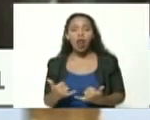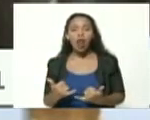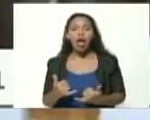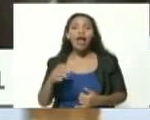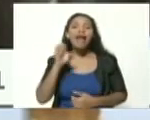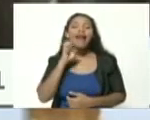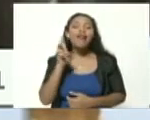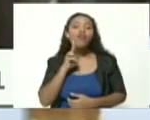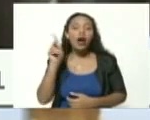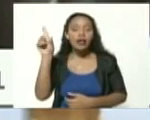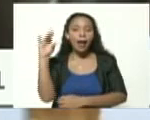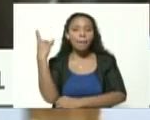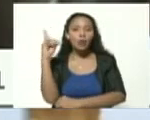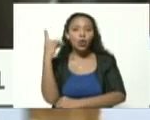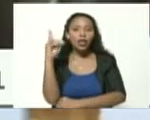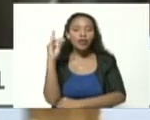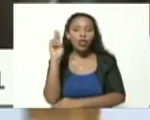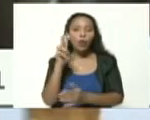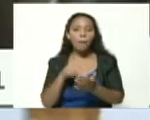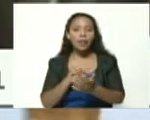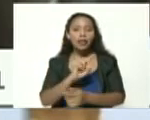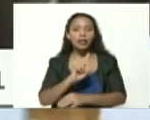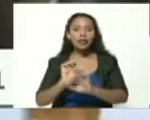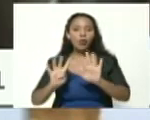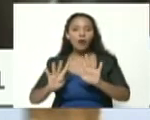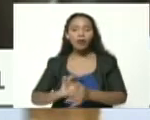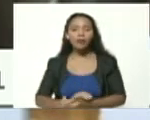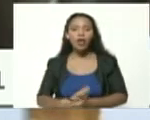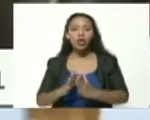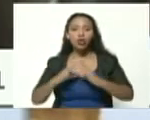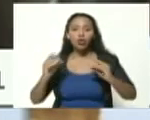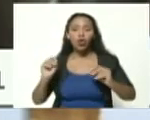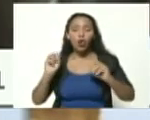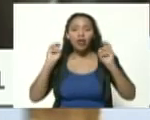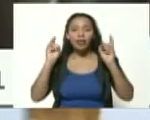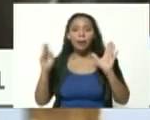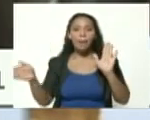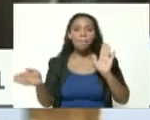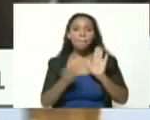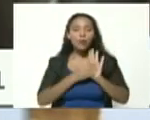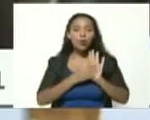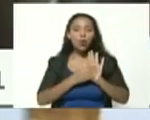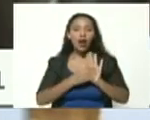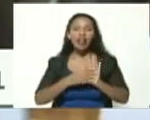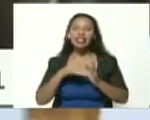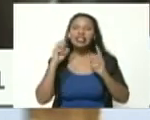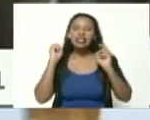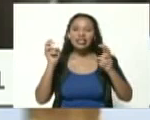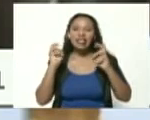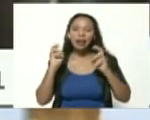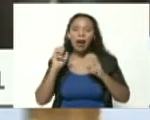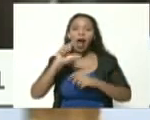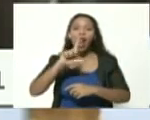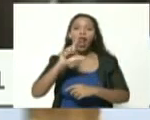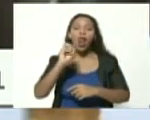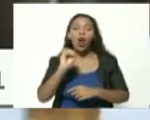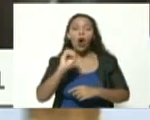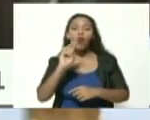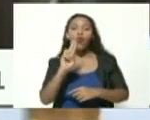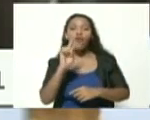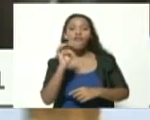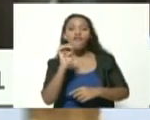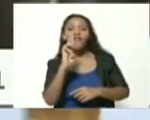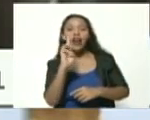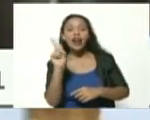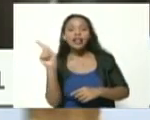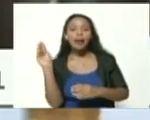Morales en Bolivia 2019. Todos enmarcados en la doctrina lawfare, que se viene